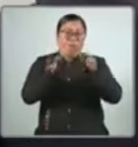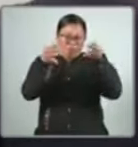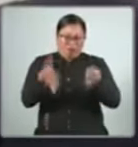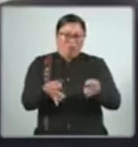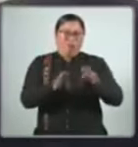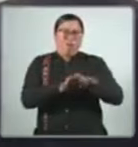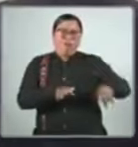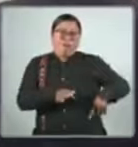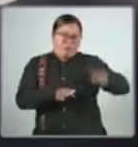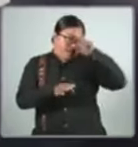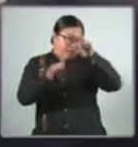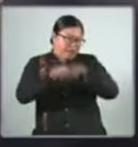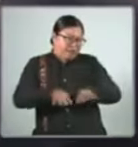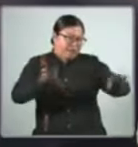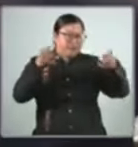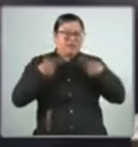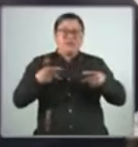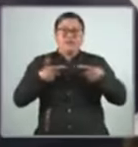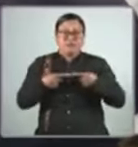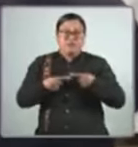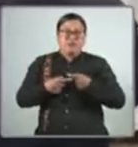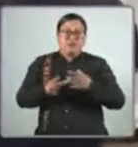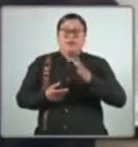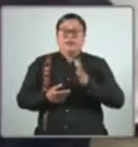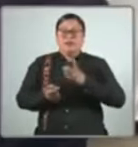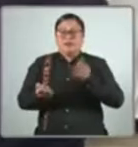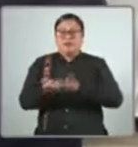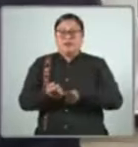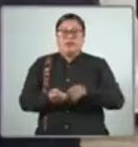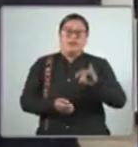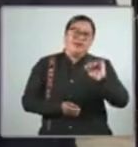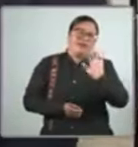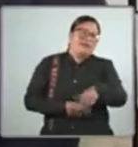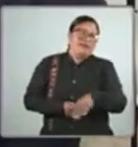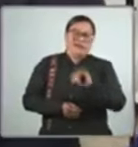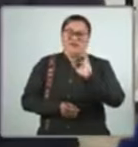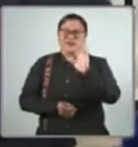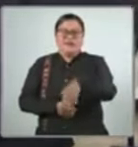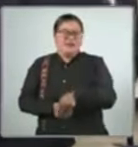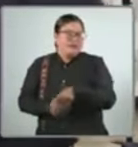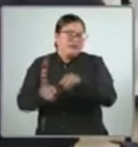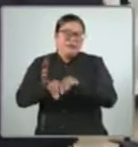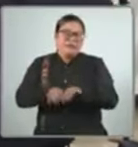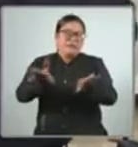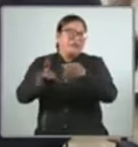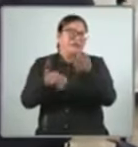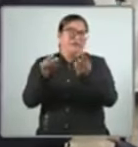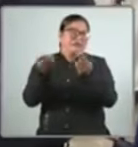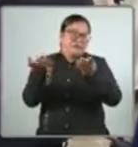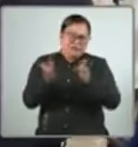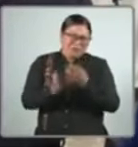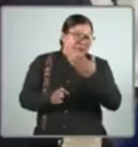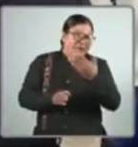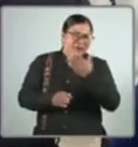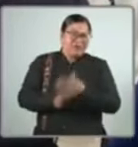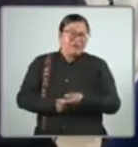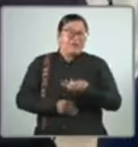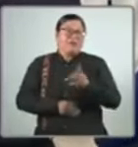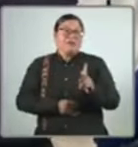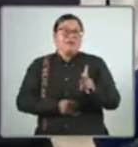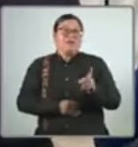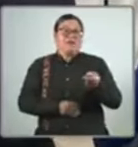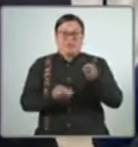la ciudadanía, todavía sigue esta situación que dice, pues sí, hombre, pues eso es un medio, tienen que decir que las cosas están bien.